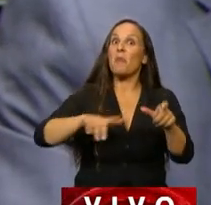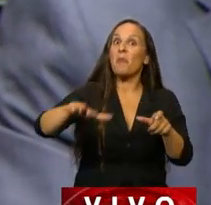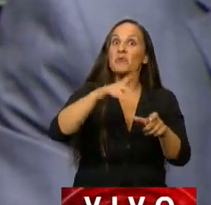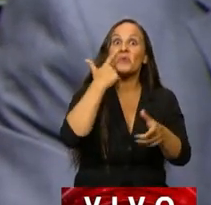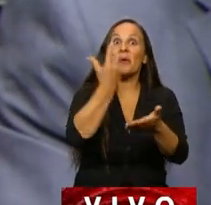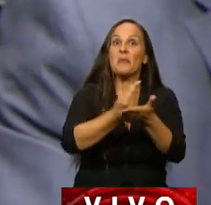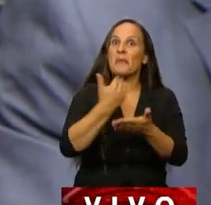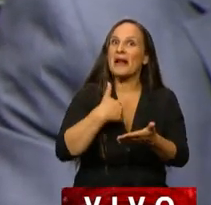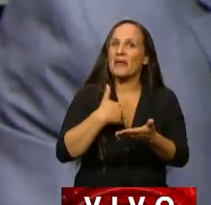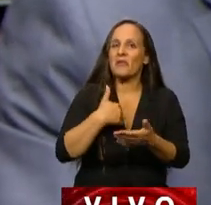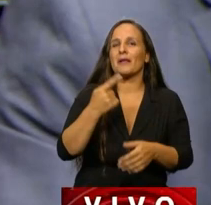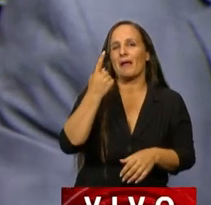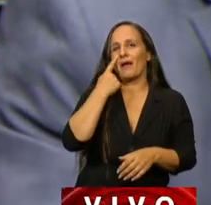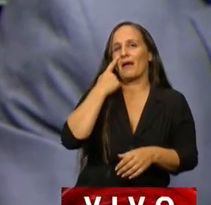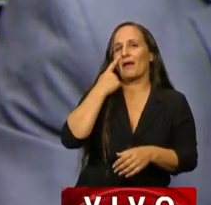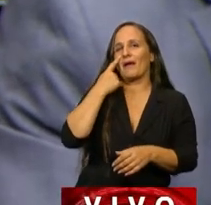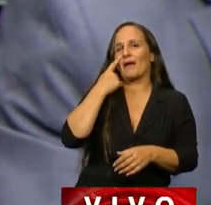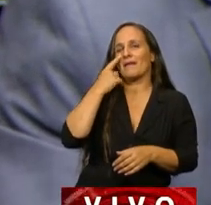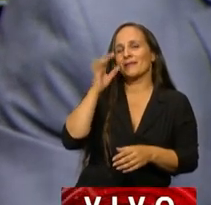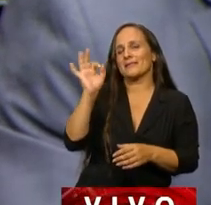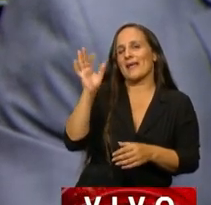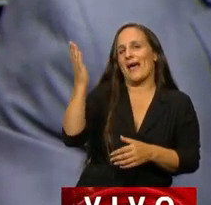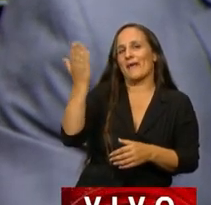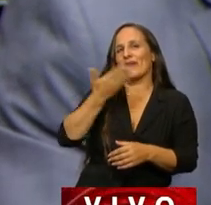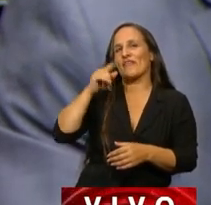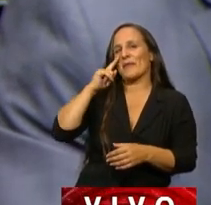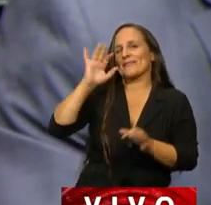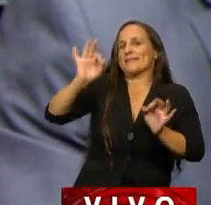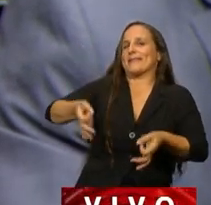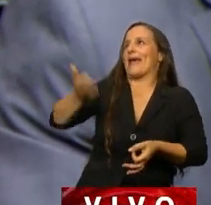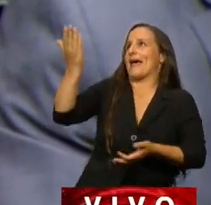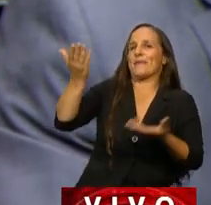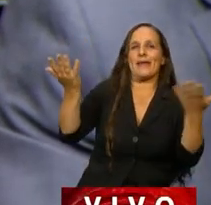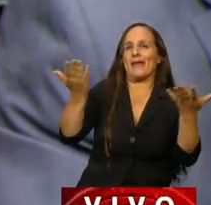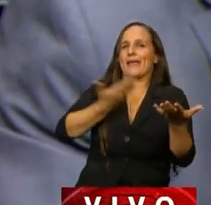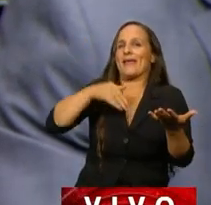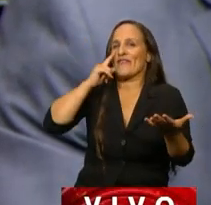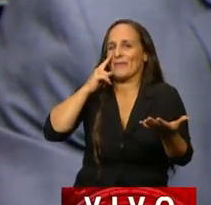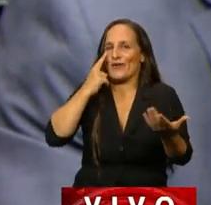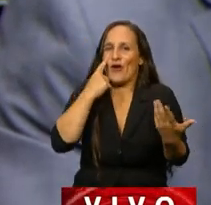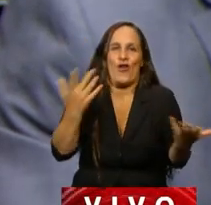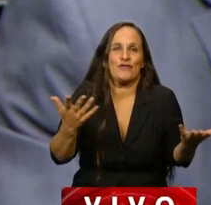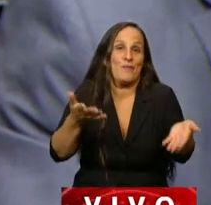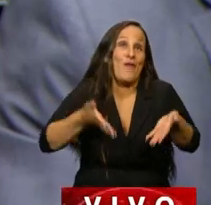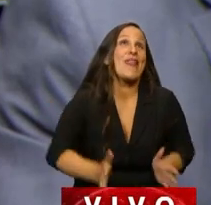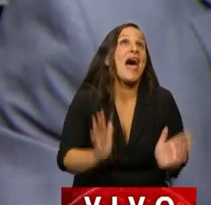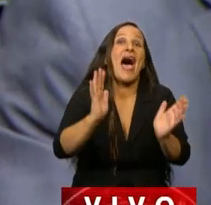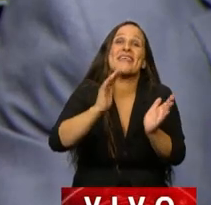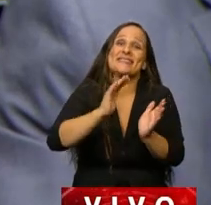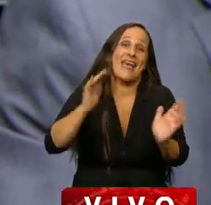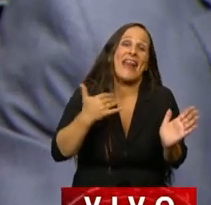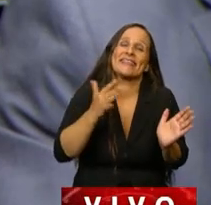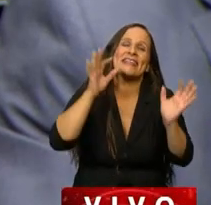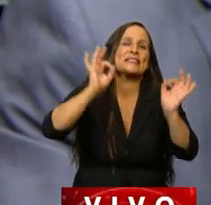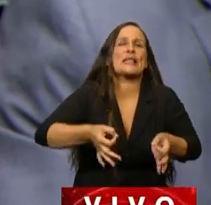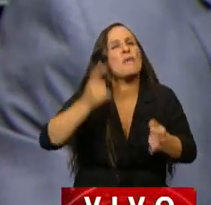bien al Fondo Monetario Internacional, lamentablemente, desde que cada argentino nace,